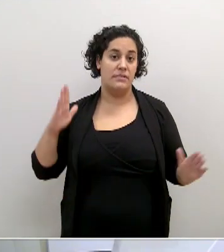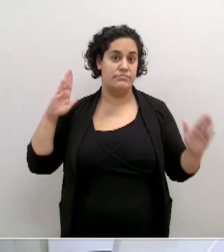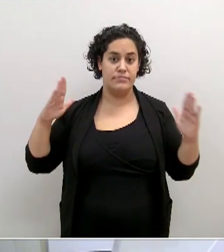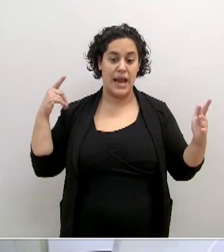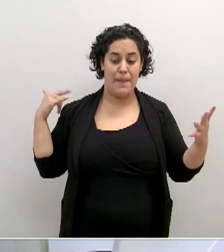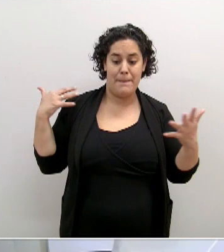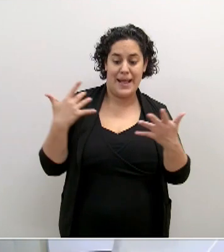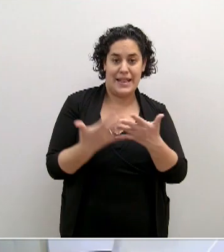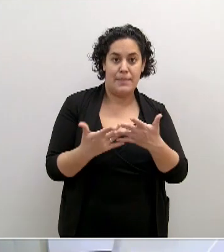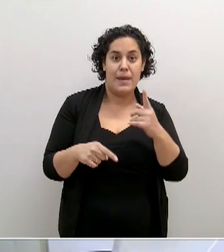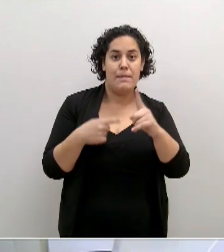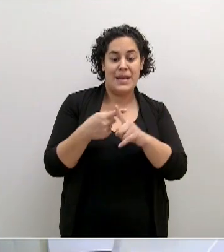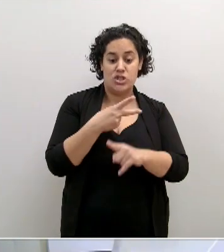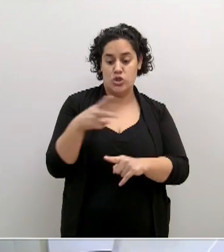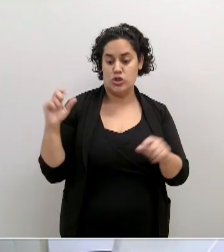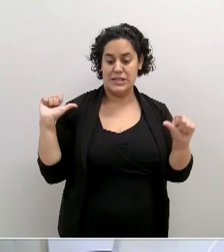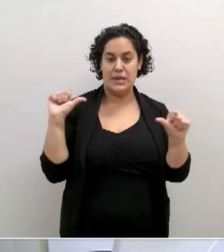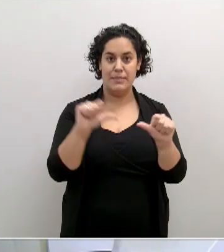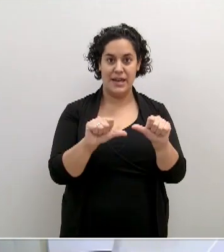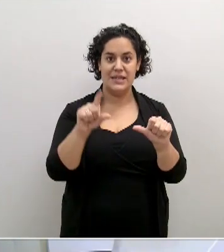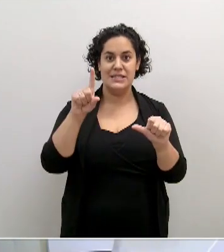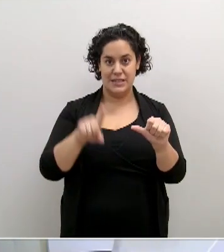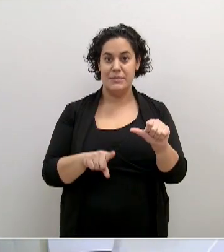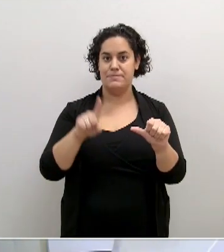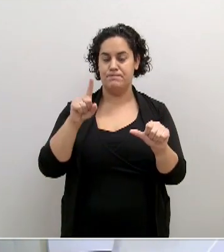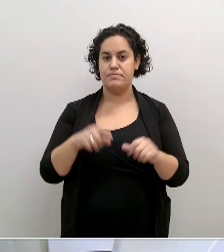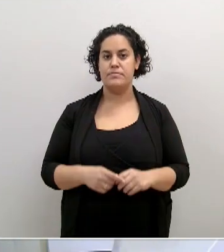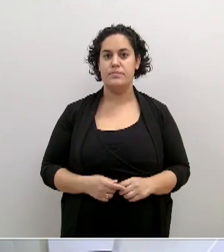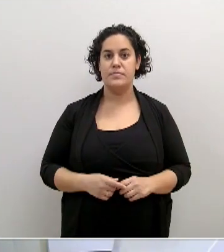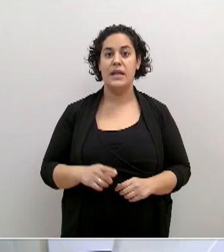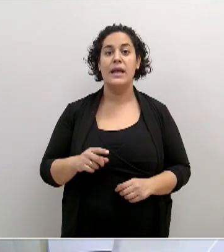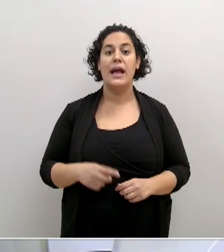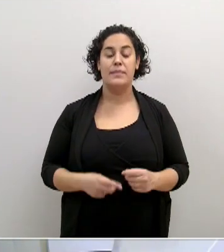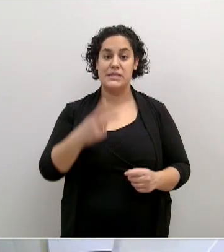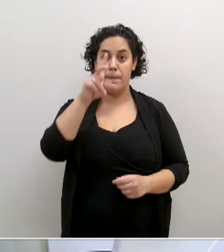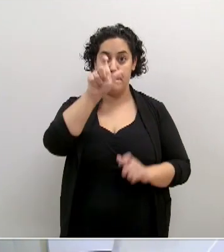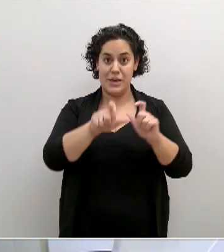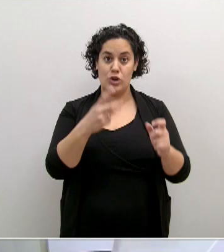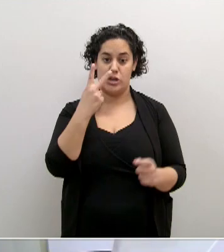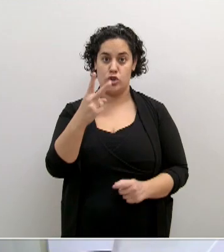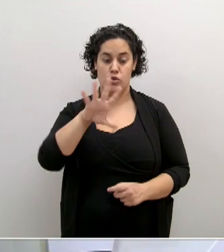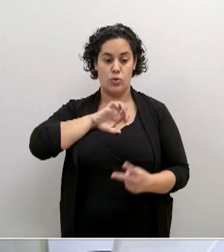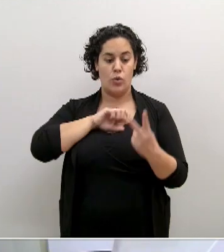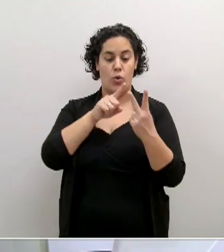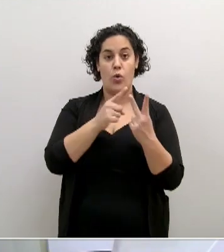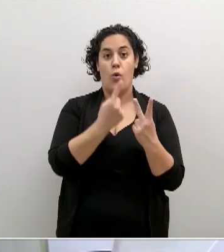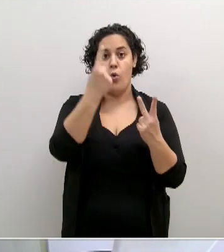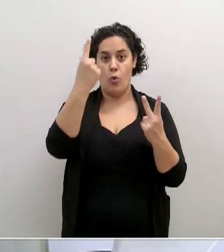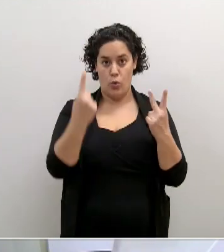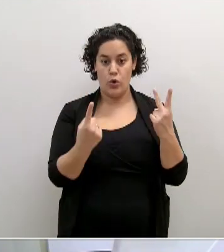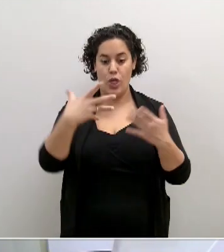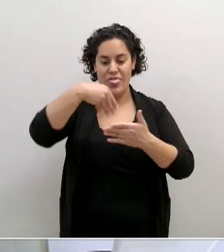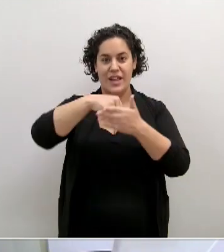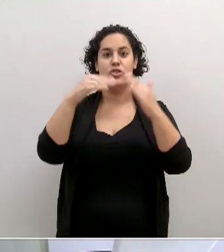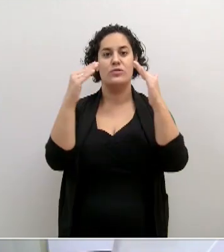también en las últimas 2 semanas. A eso hay que sumar que 1 de cada 2 contagios se producen en el hogar. Es decir, que